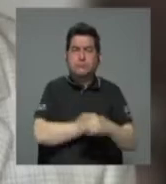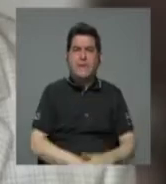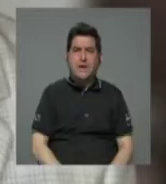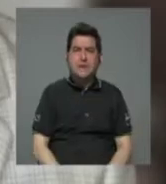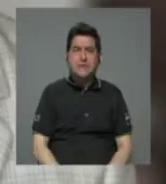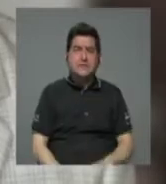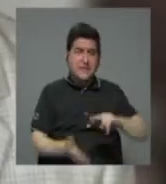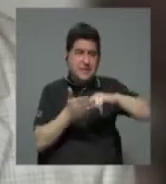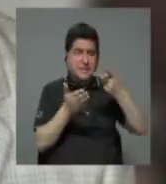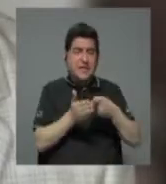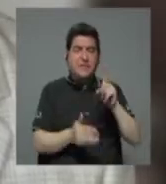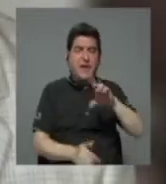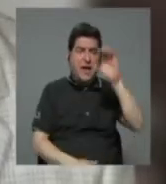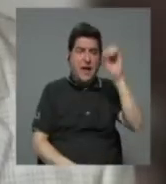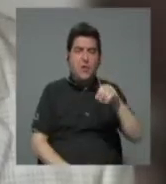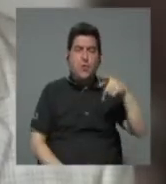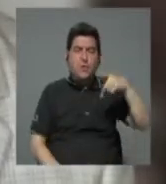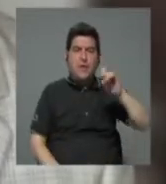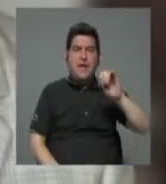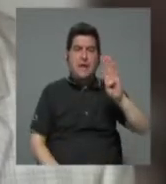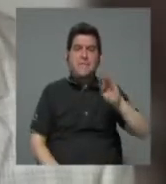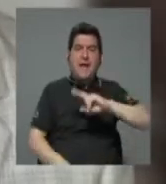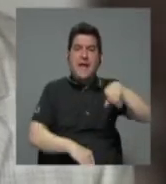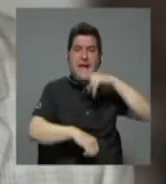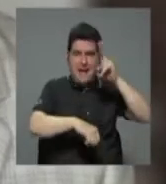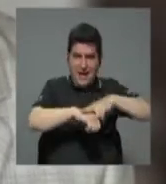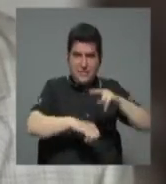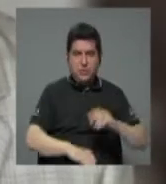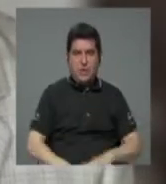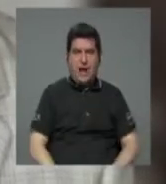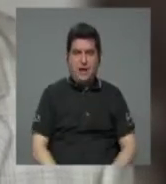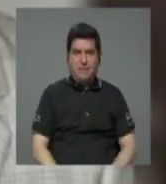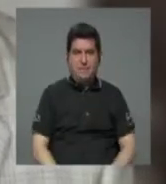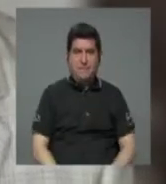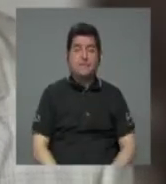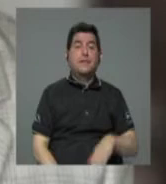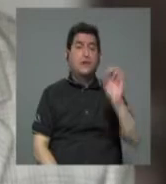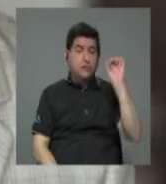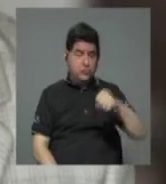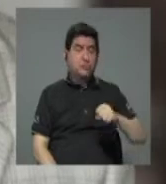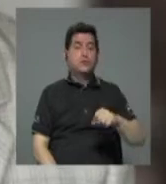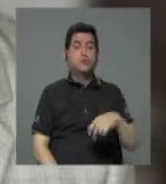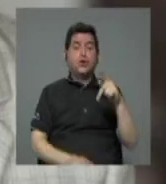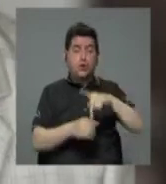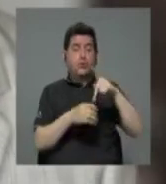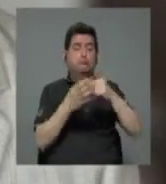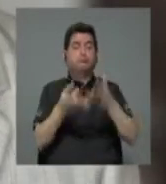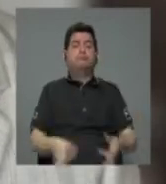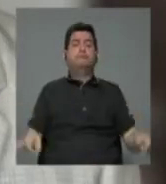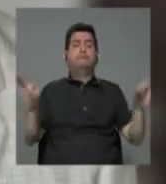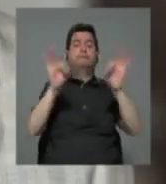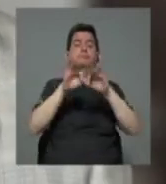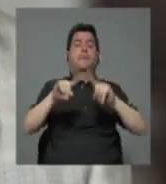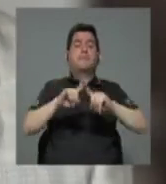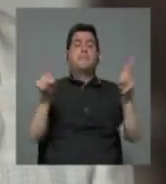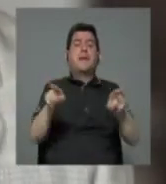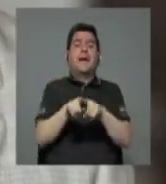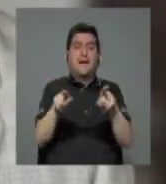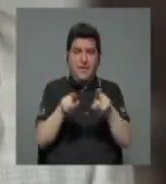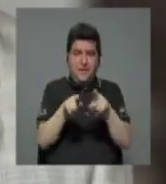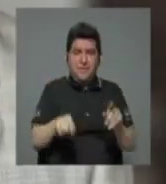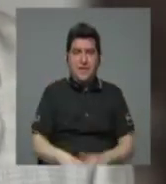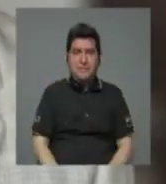Coyol representa el 1% del PIB nacional. Entonces, en ese sentido, sí tiene una participación muy importante. Pero existen